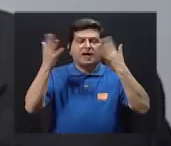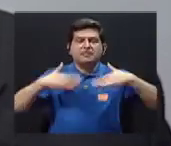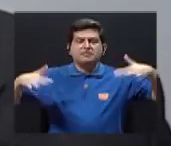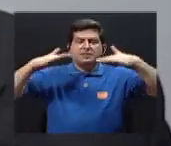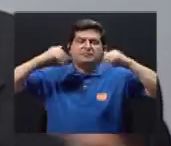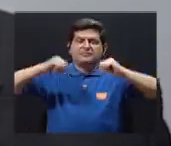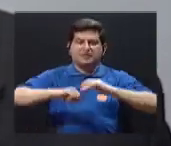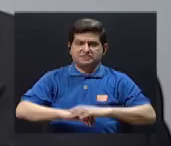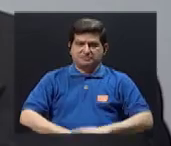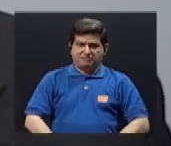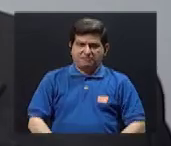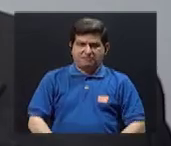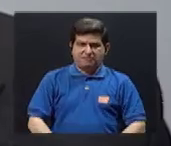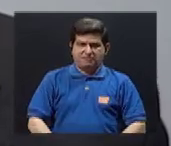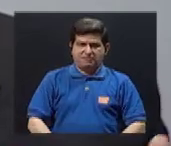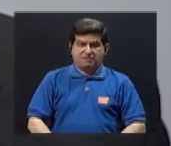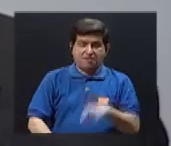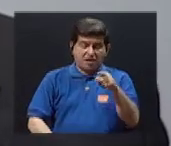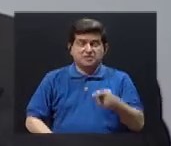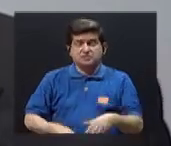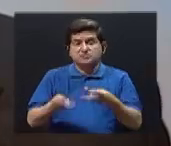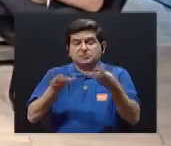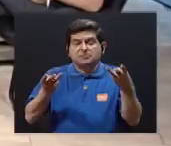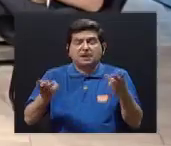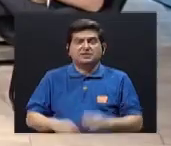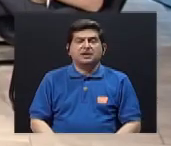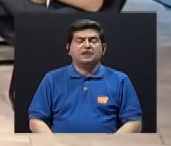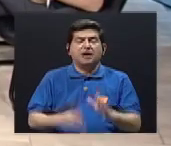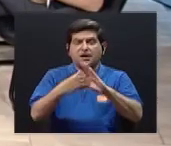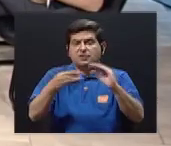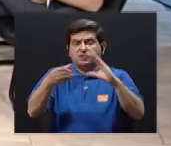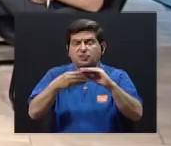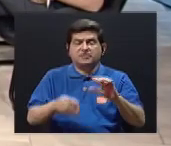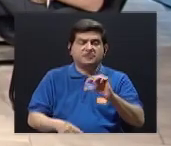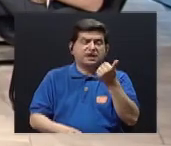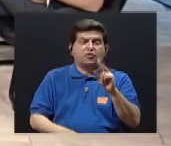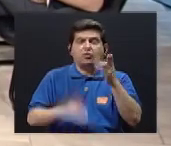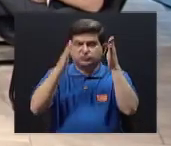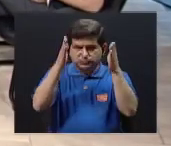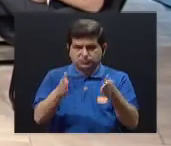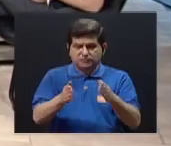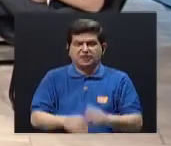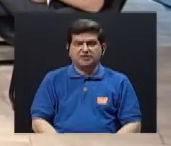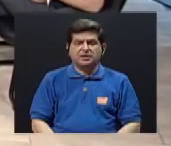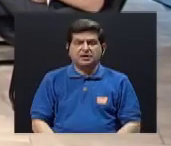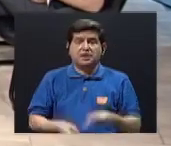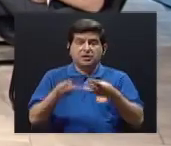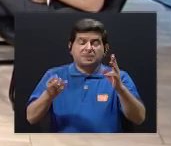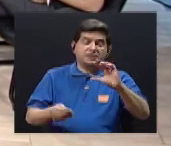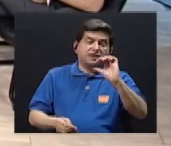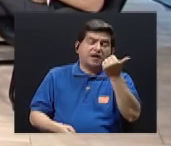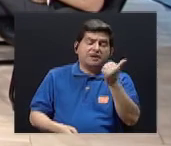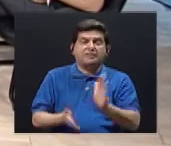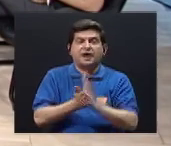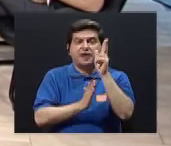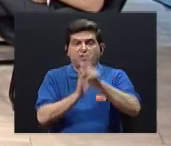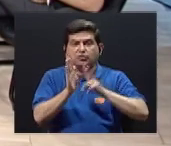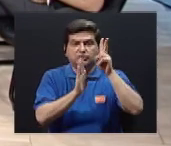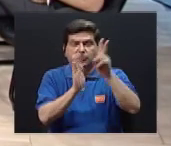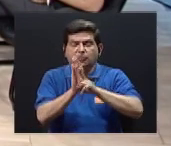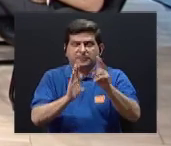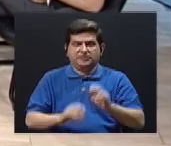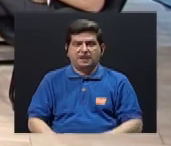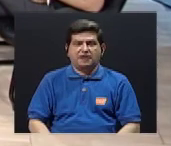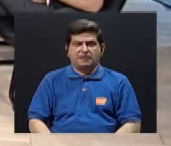temas ambientales y otros que pues, serán material, incluso nos comentaban otros colegas de, bueno, material para otro